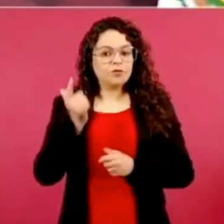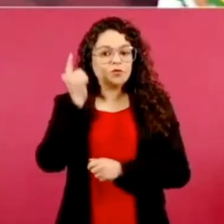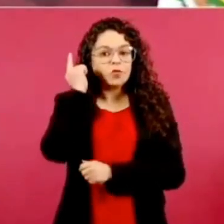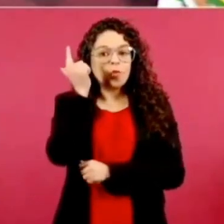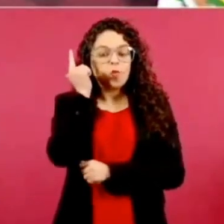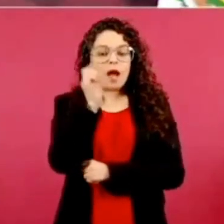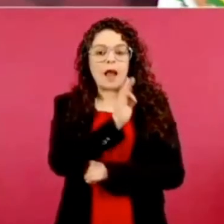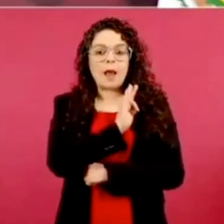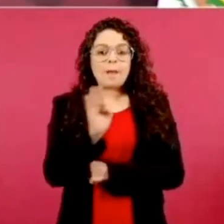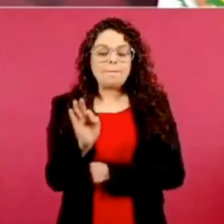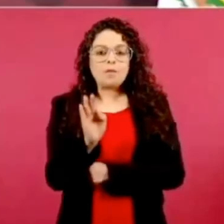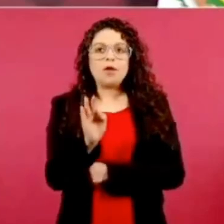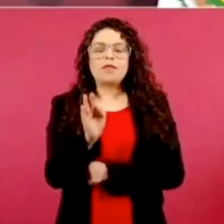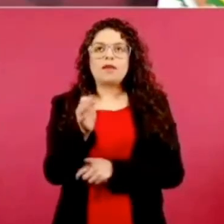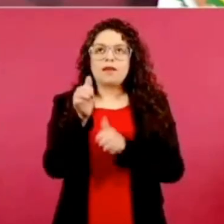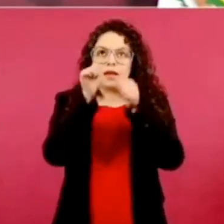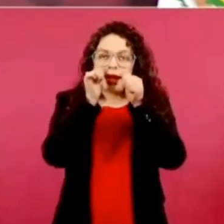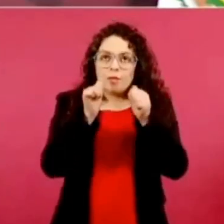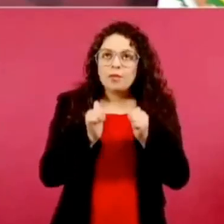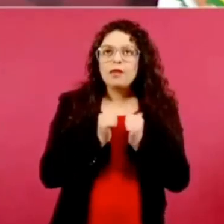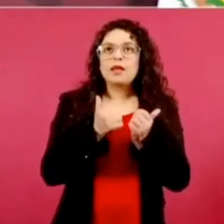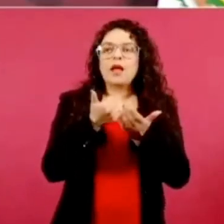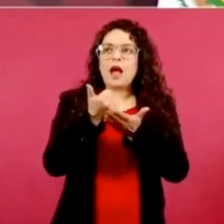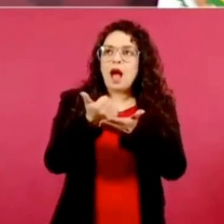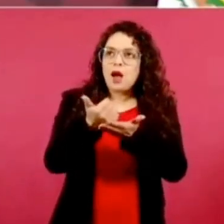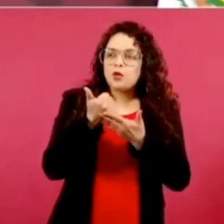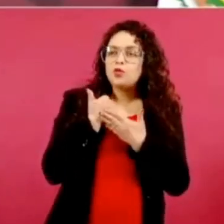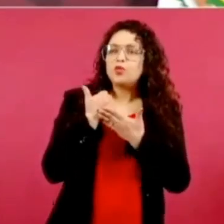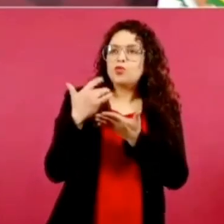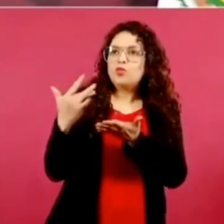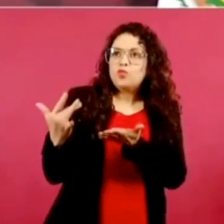atendido, ayudado, auxiliado.